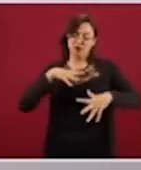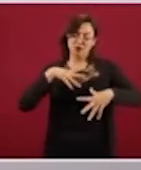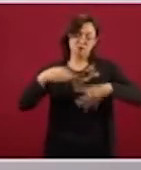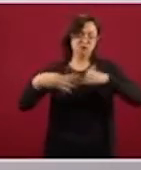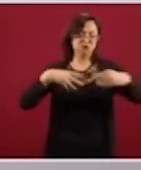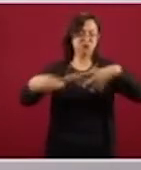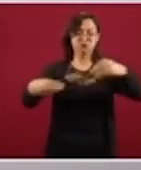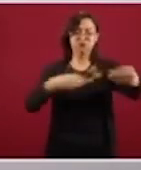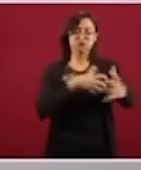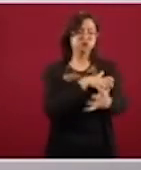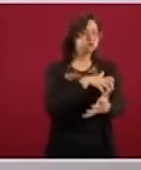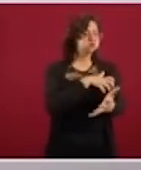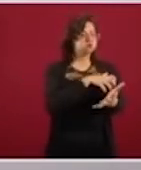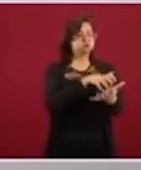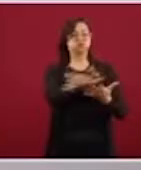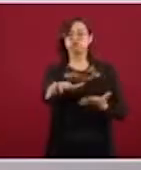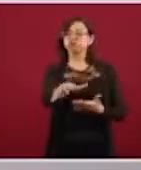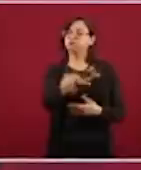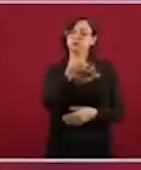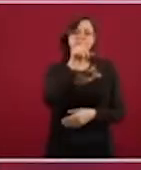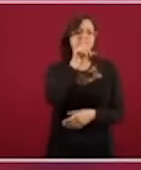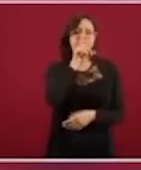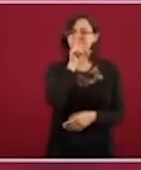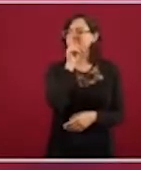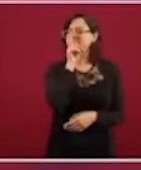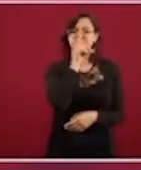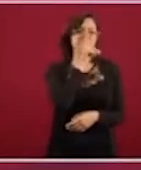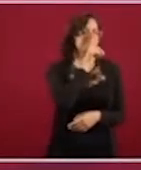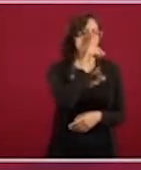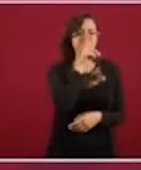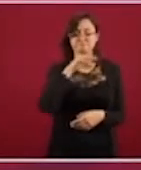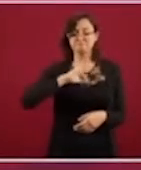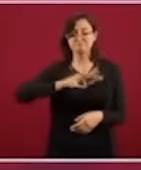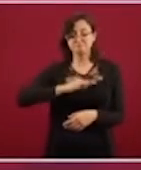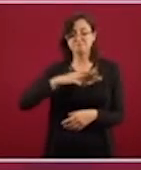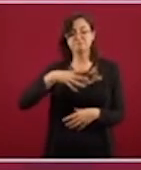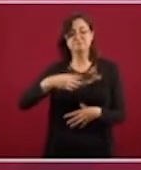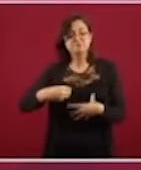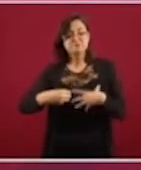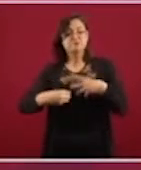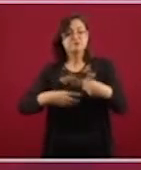que mantengamos el crecimiento de